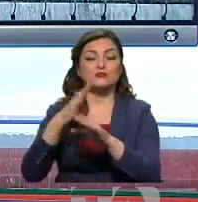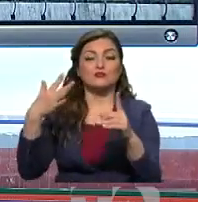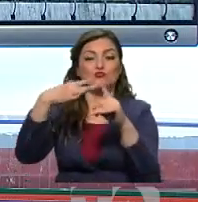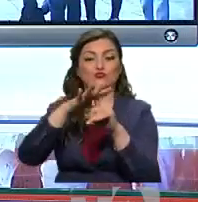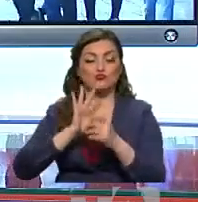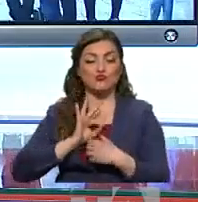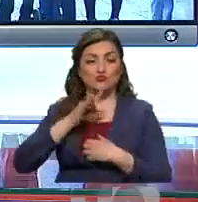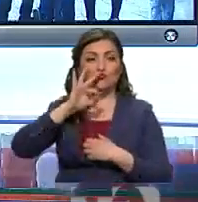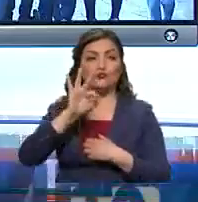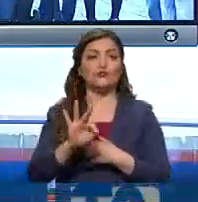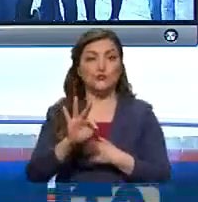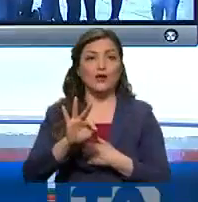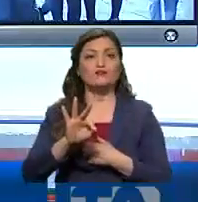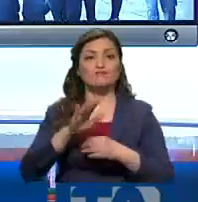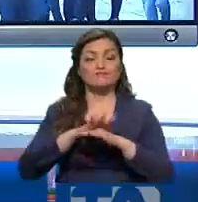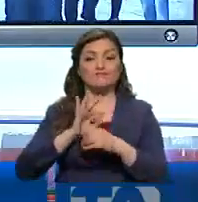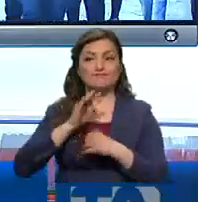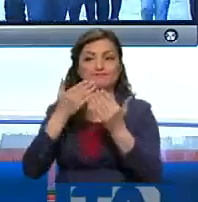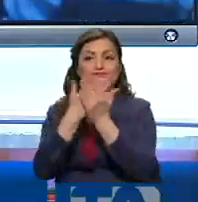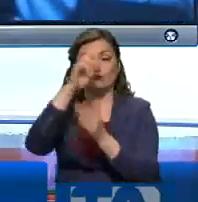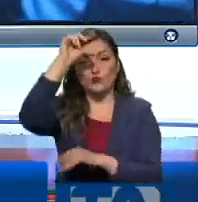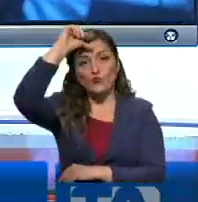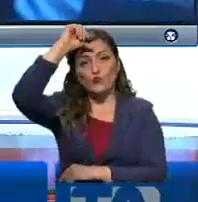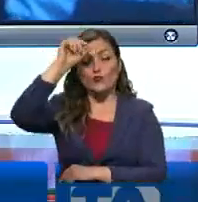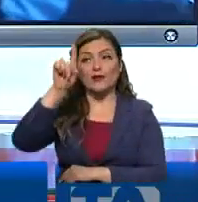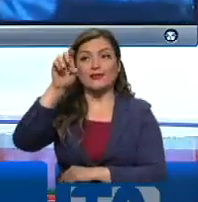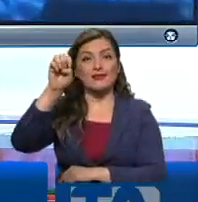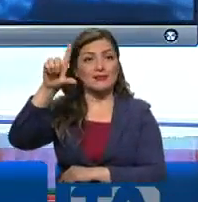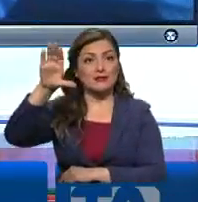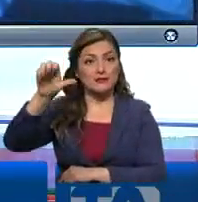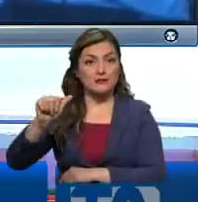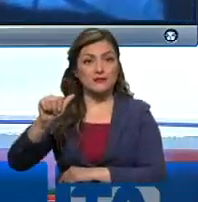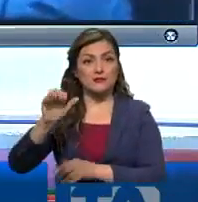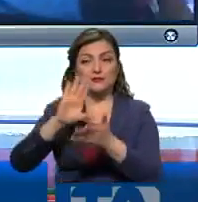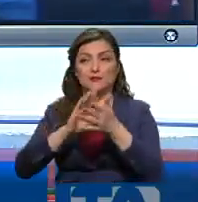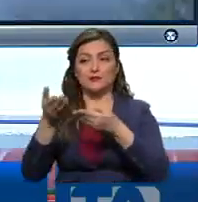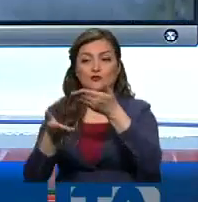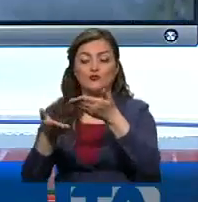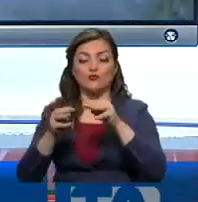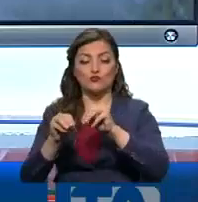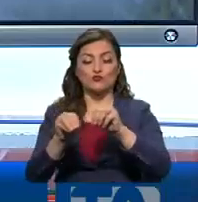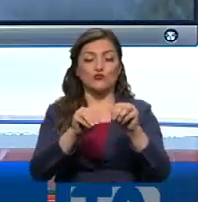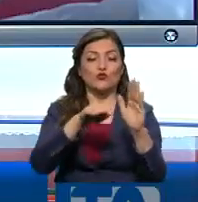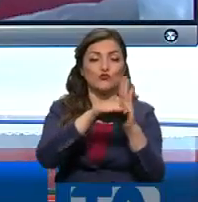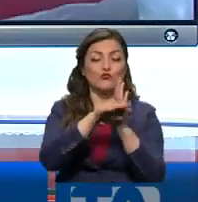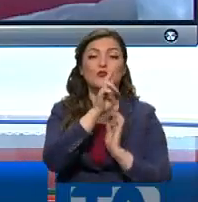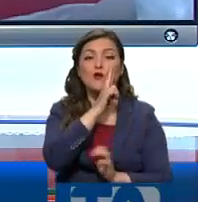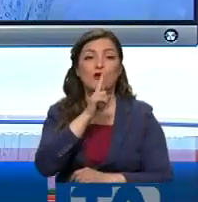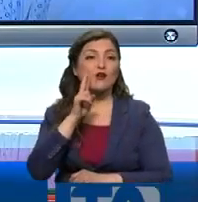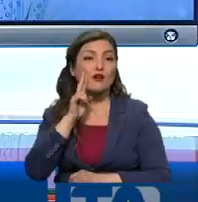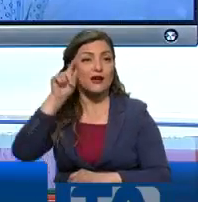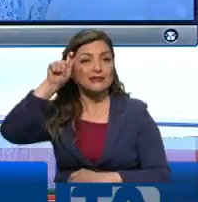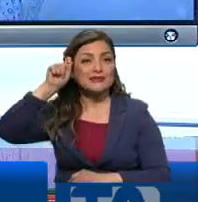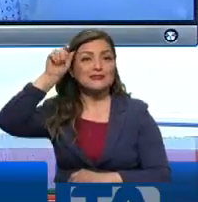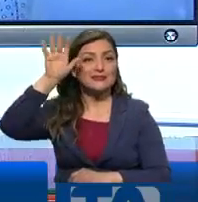situación epidemiológica de la ciudad por la presencia de la variante Delta, los centros comerciales, supermercados, bancos, restaurantes,